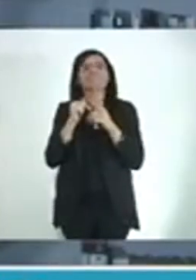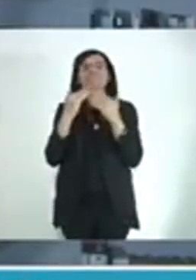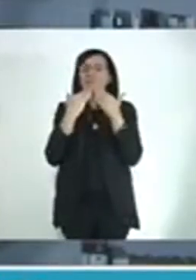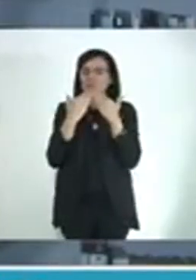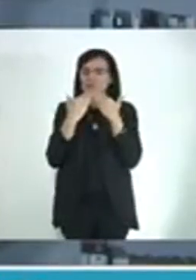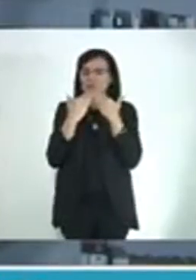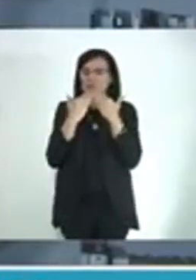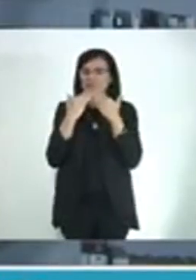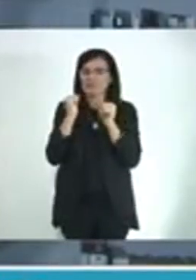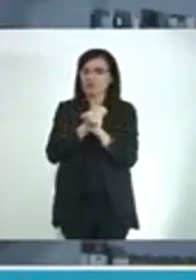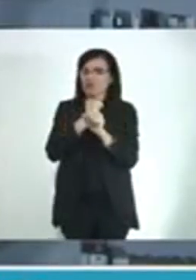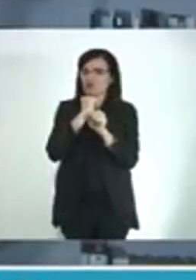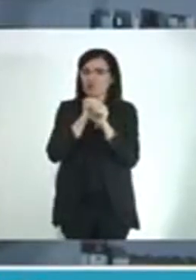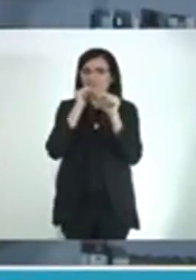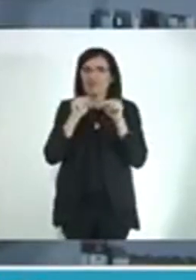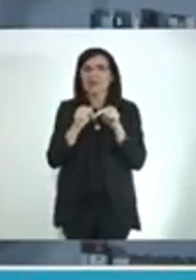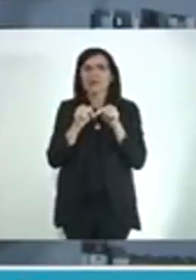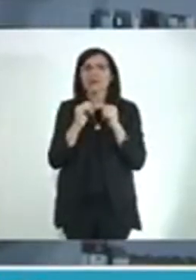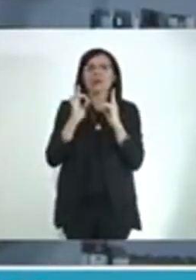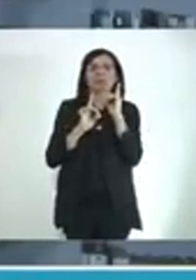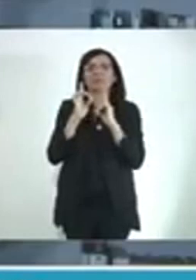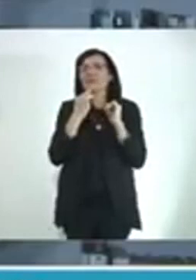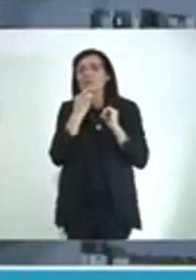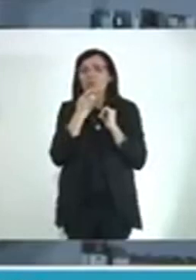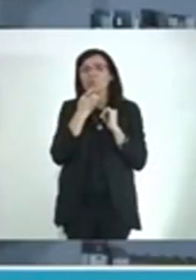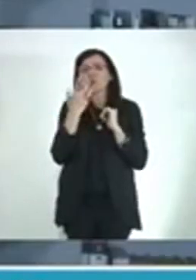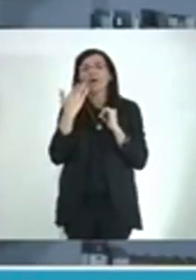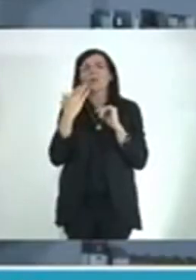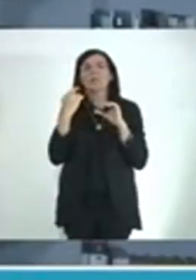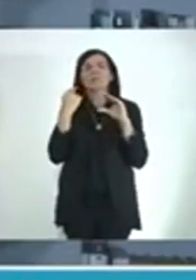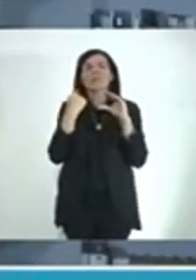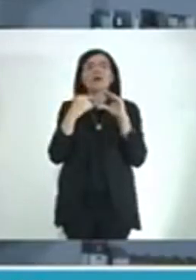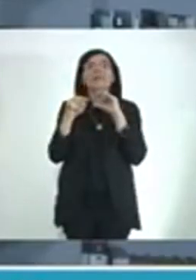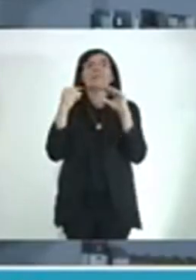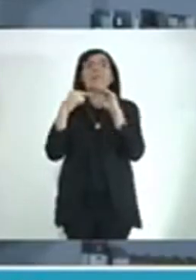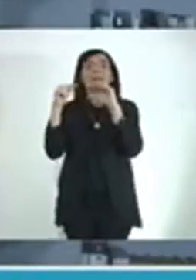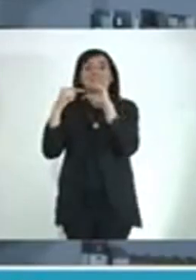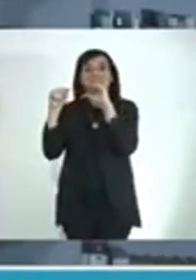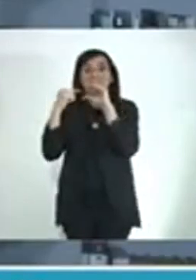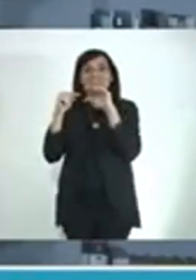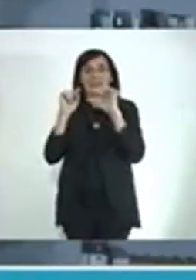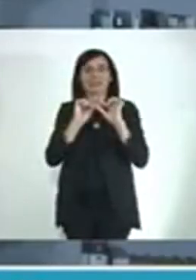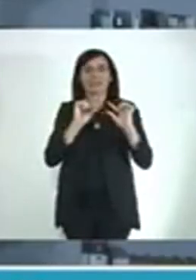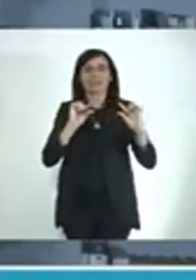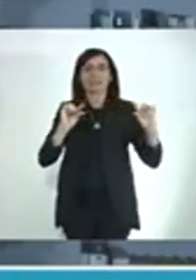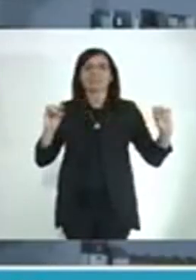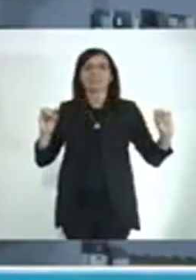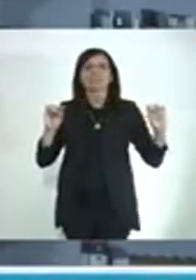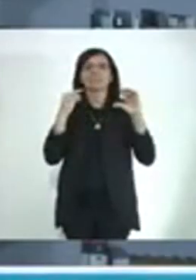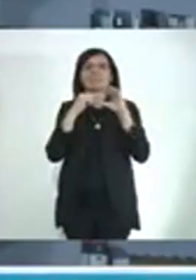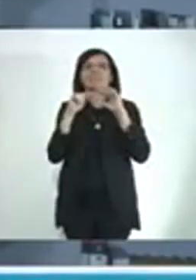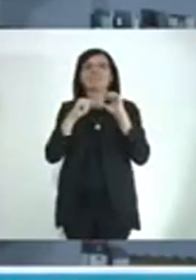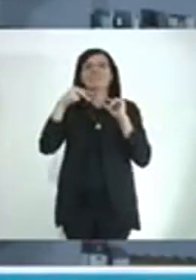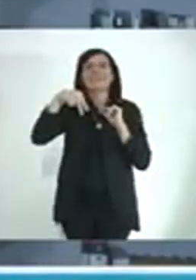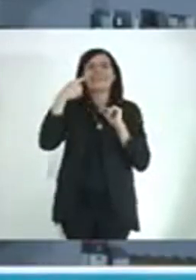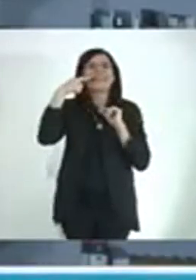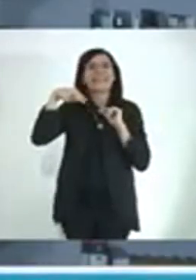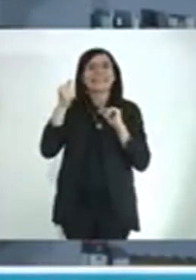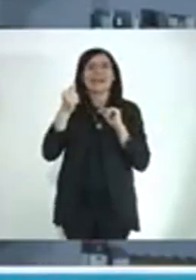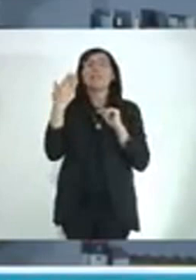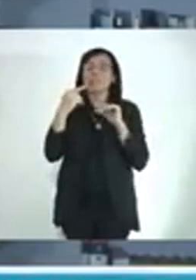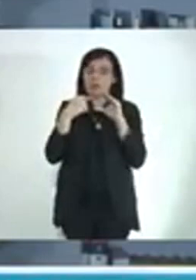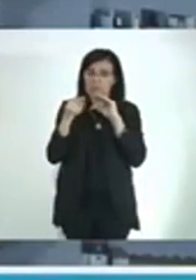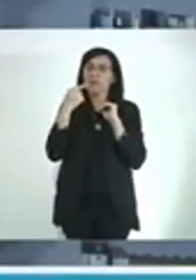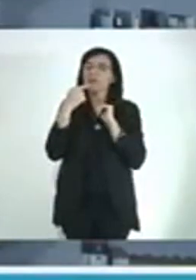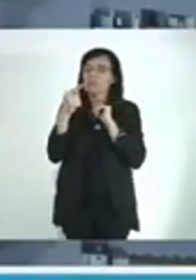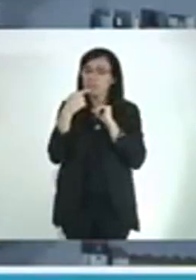por supuesto. Si tienen alguna duda, alguna consulta que quieran realizarle a Nina, vamos a ver el correo ahí en pantalla, pueden realizarle cualquier